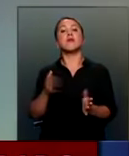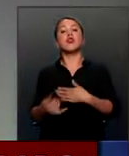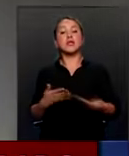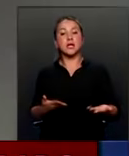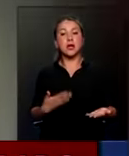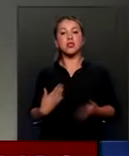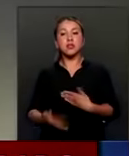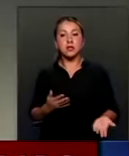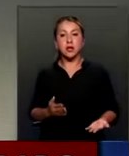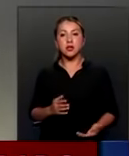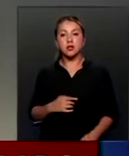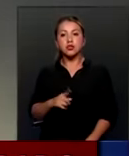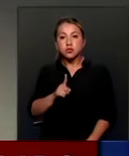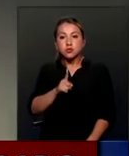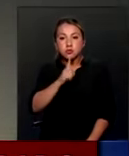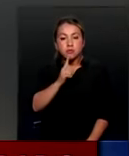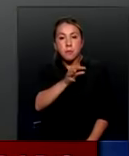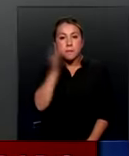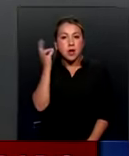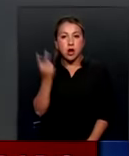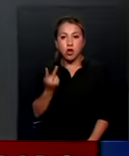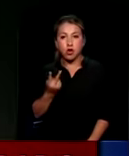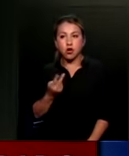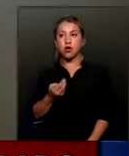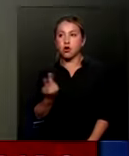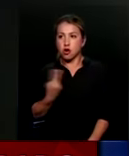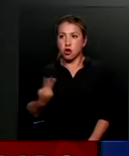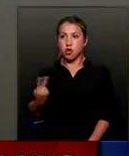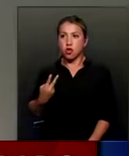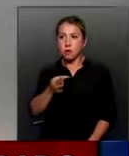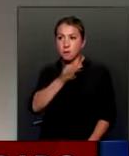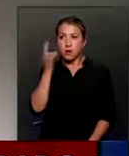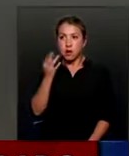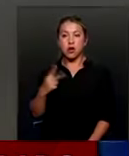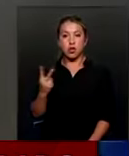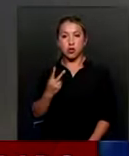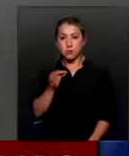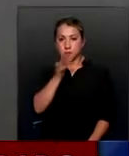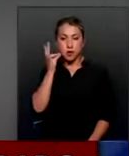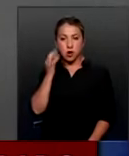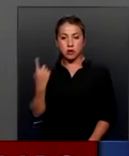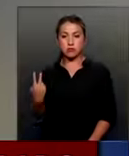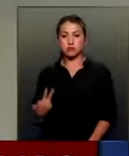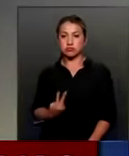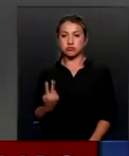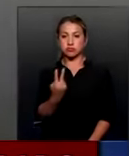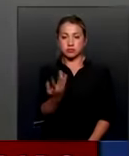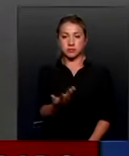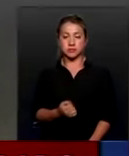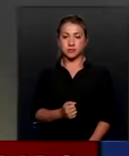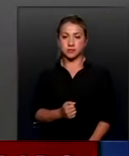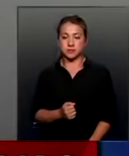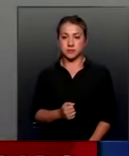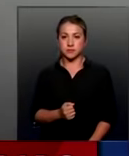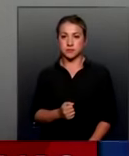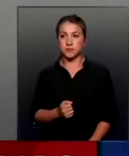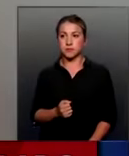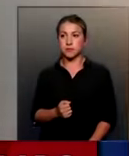ahí está. Piola, ya piola. Piora los dos. Vamos, piola los dos. Ya vamos. Sí, ¿por qué sabe algo medio dulce?